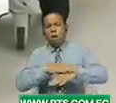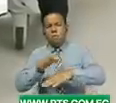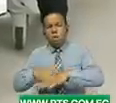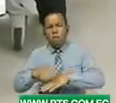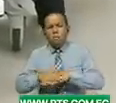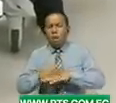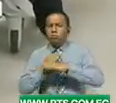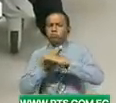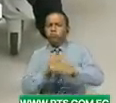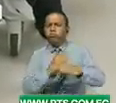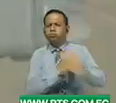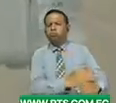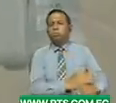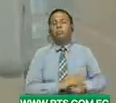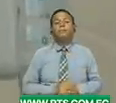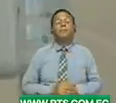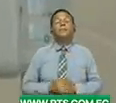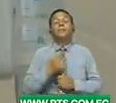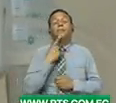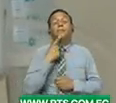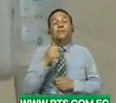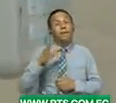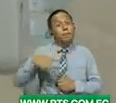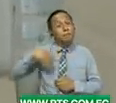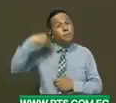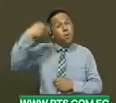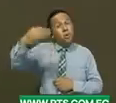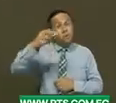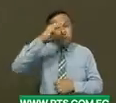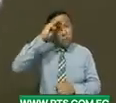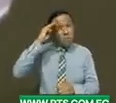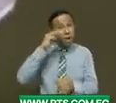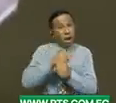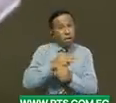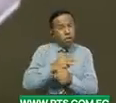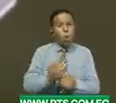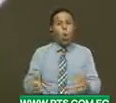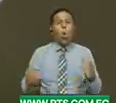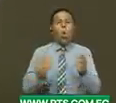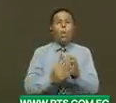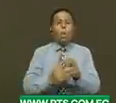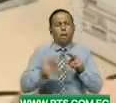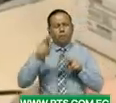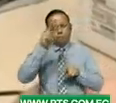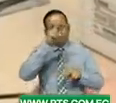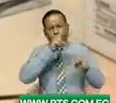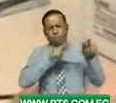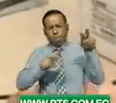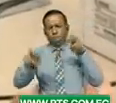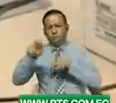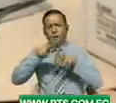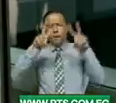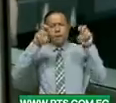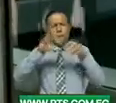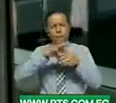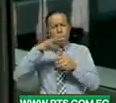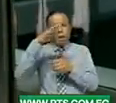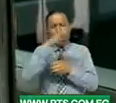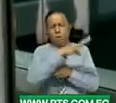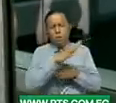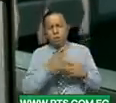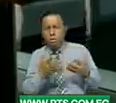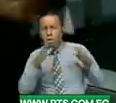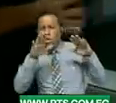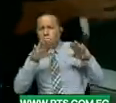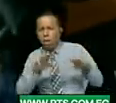Ejecutivo indicó que en mayo se analizará la situación epidemiológica y se definirá si aún es necesario usar